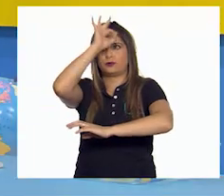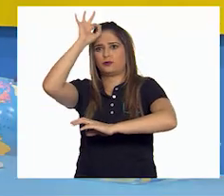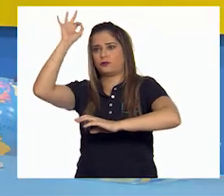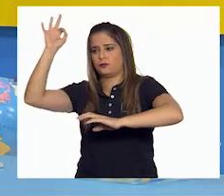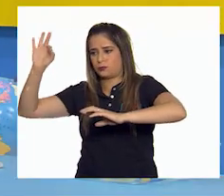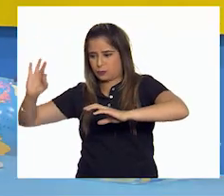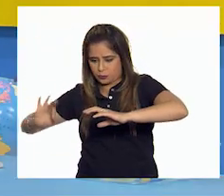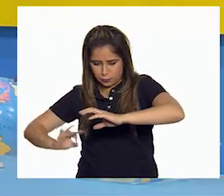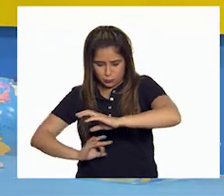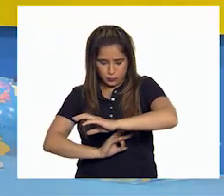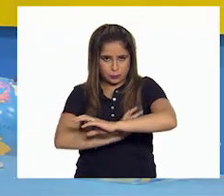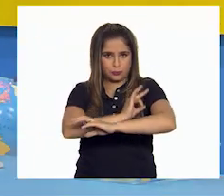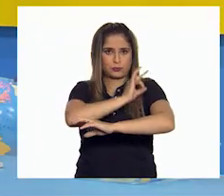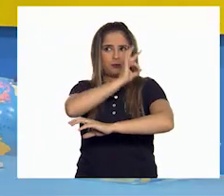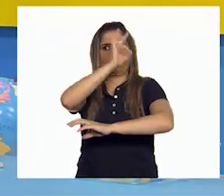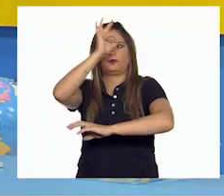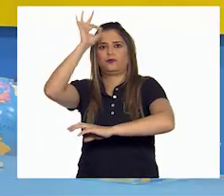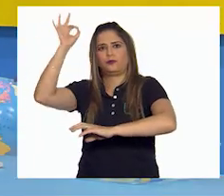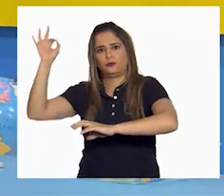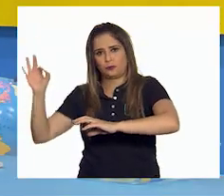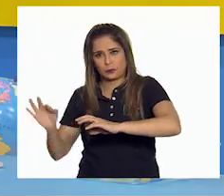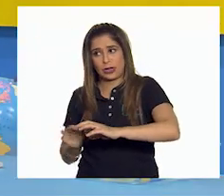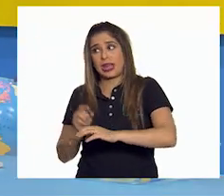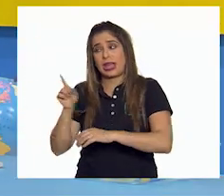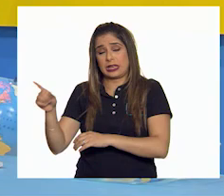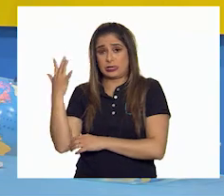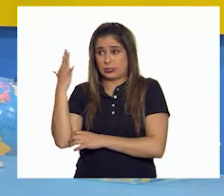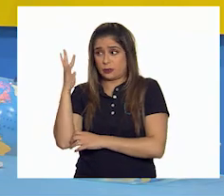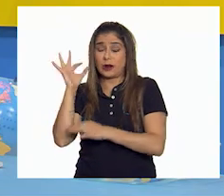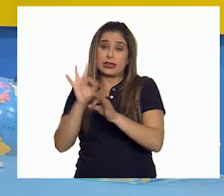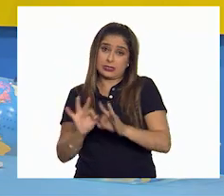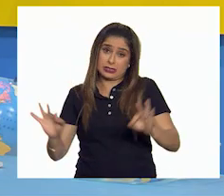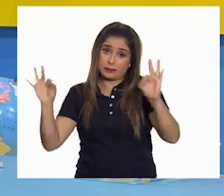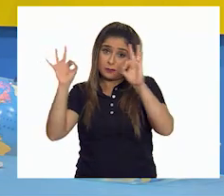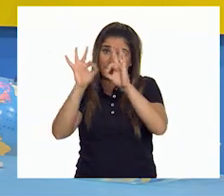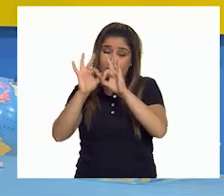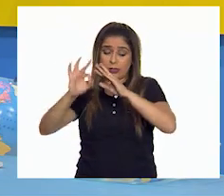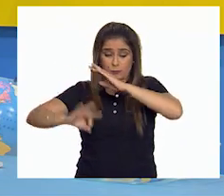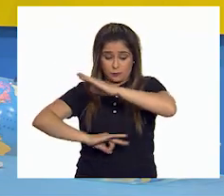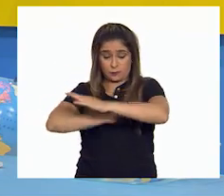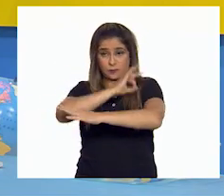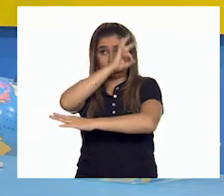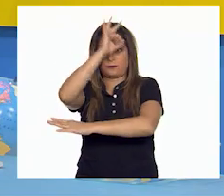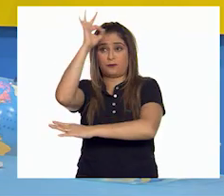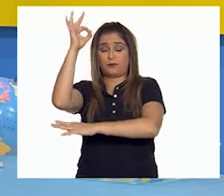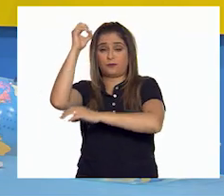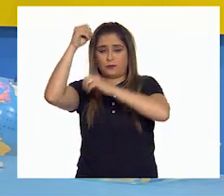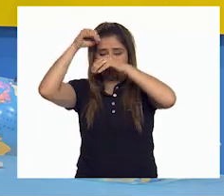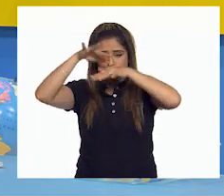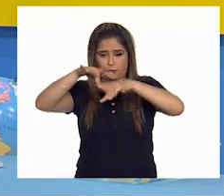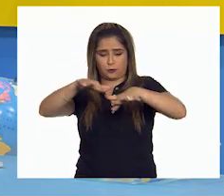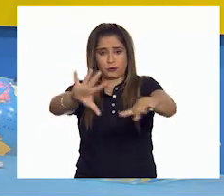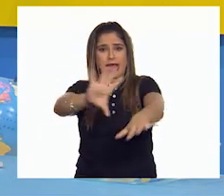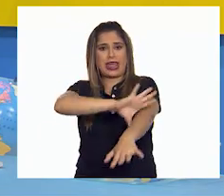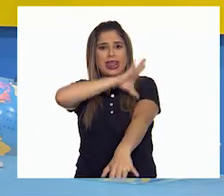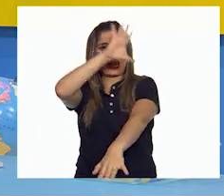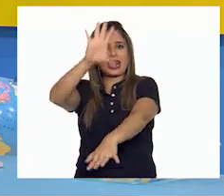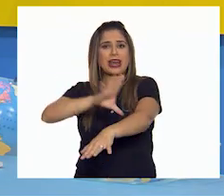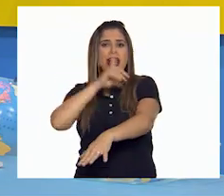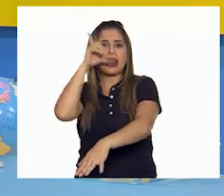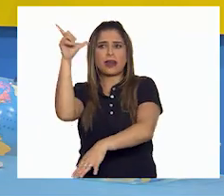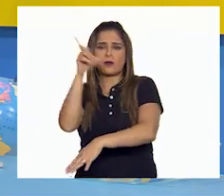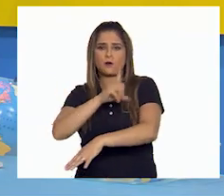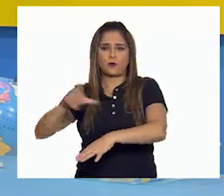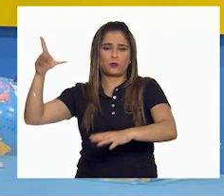muy importante, precisamente porque aporta la energía para que ocurran los cambios de estado. Cuando la energía del Sol calienta